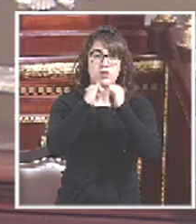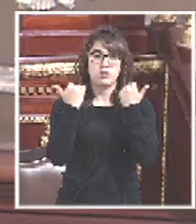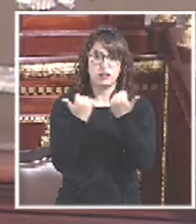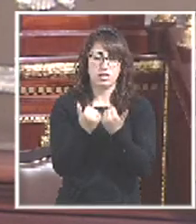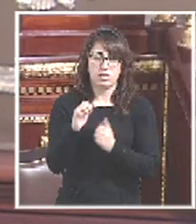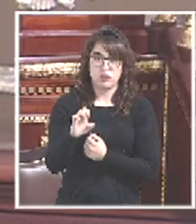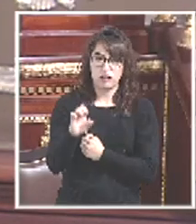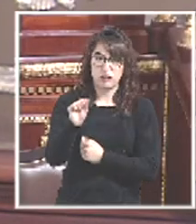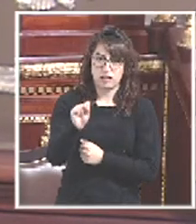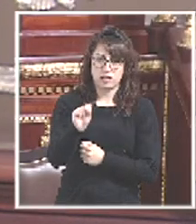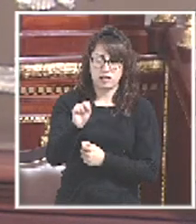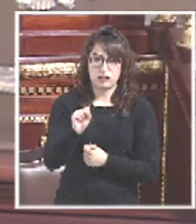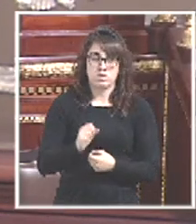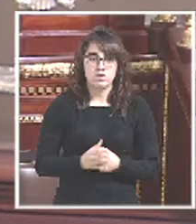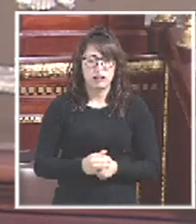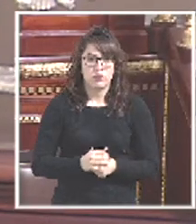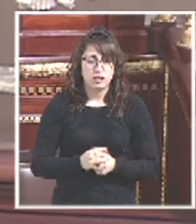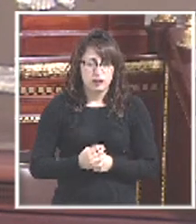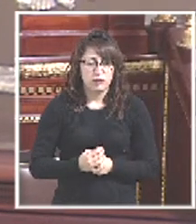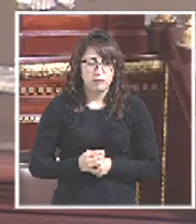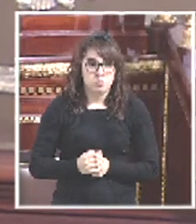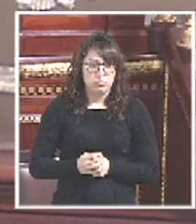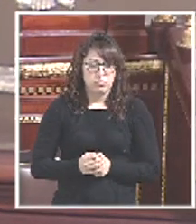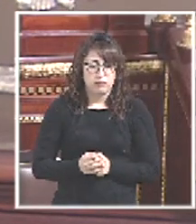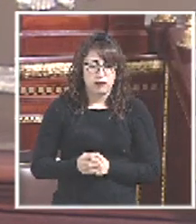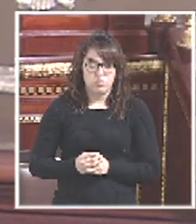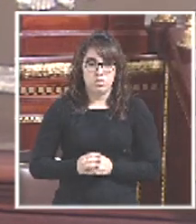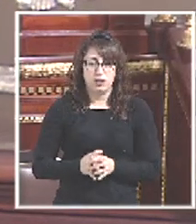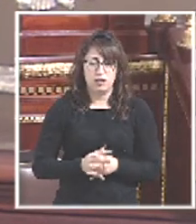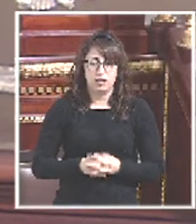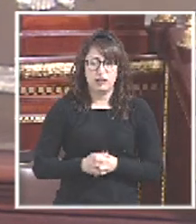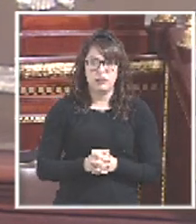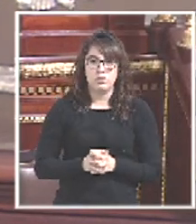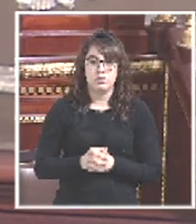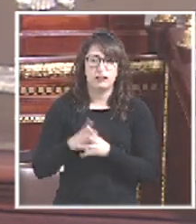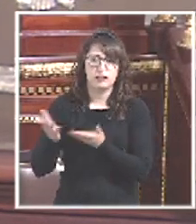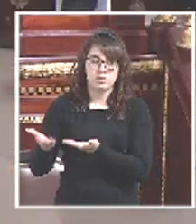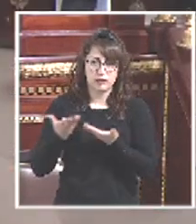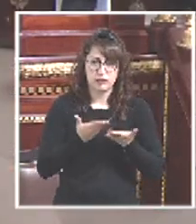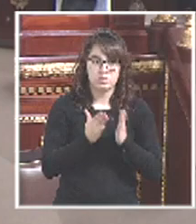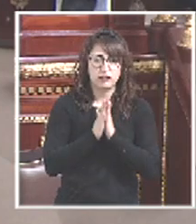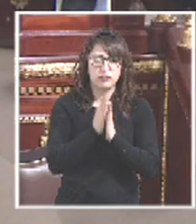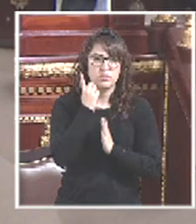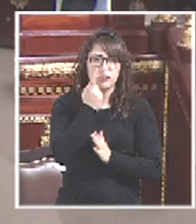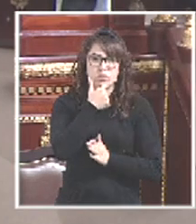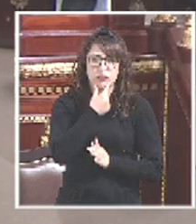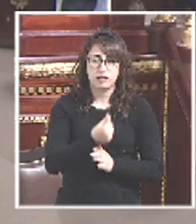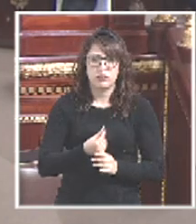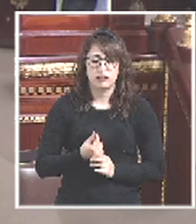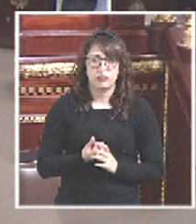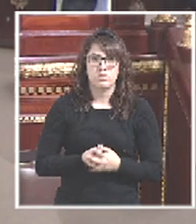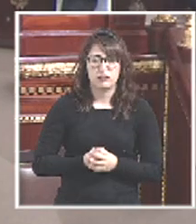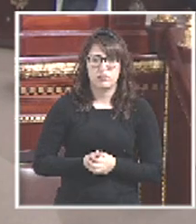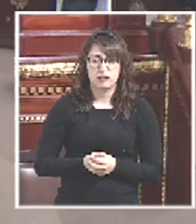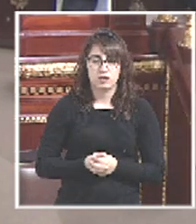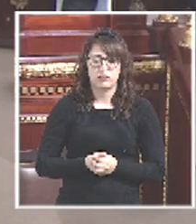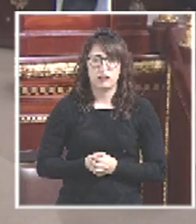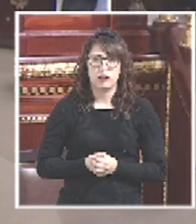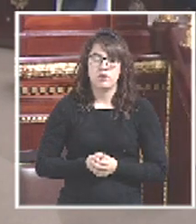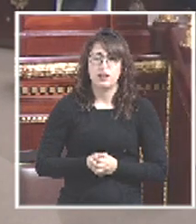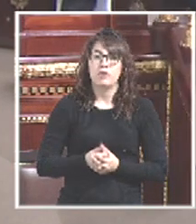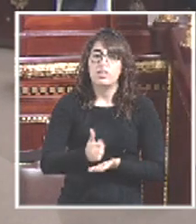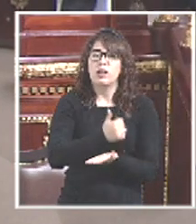la Asociación Parlamentaria de Encuentro Social, hasta por 5 minutos. Adelante, diputado. Con su venia. La Ciudad de